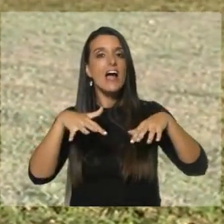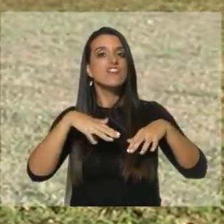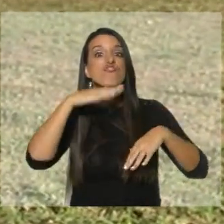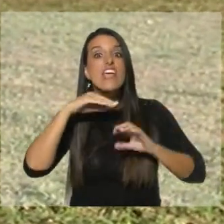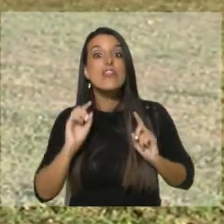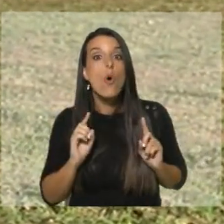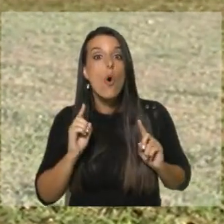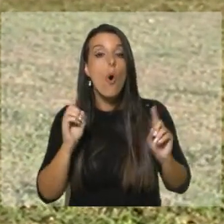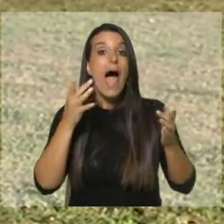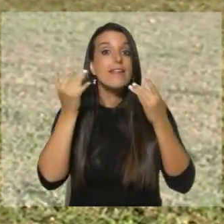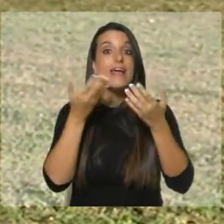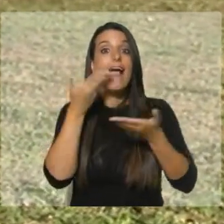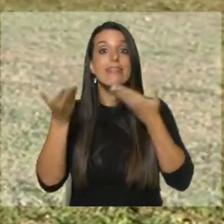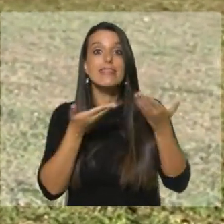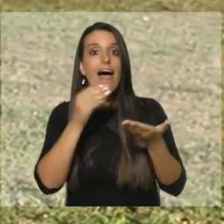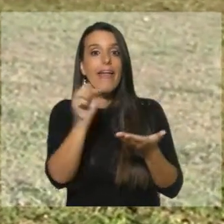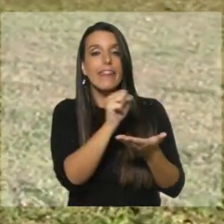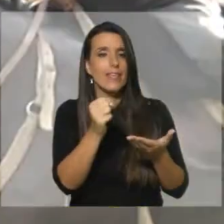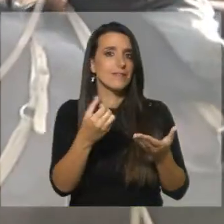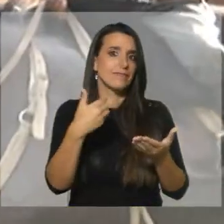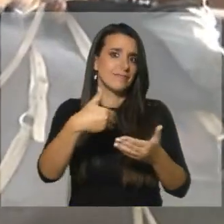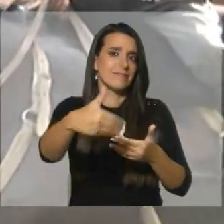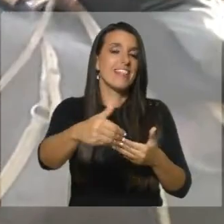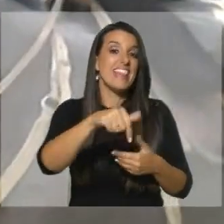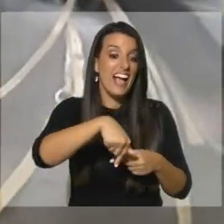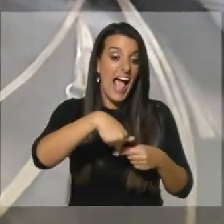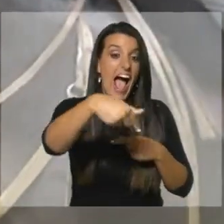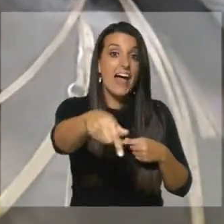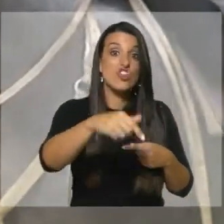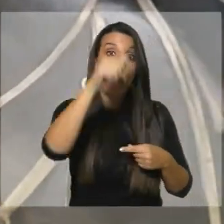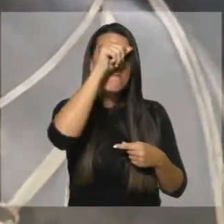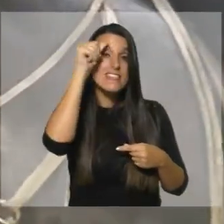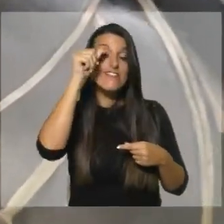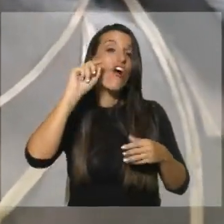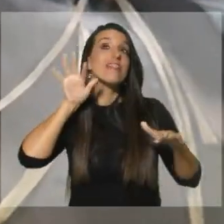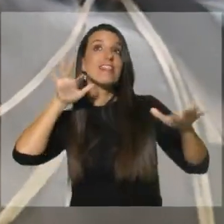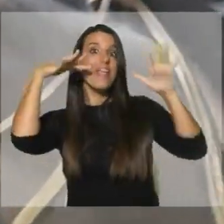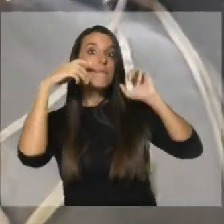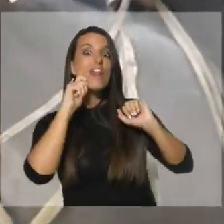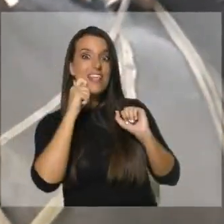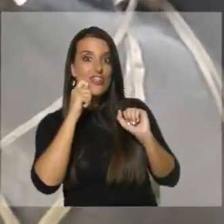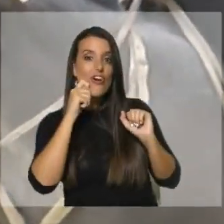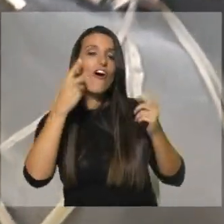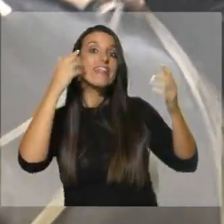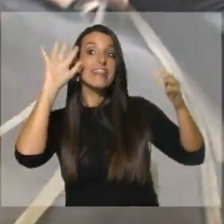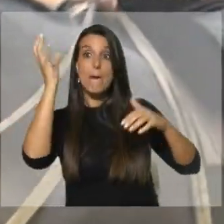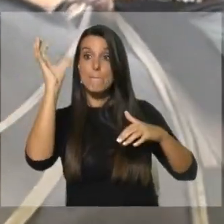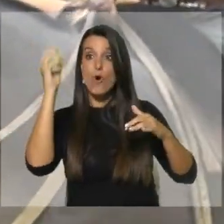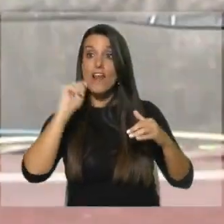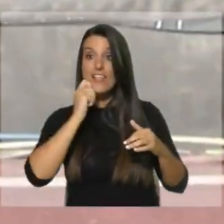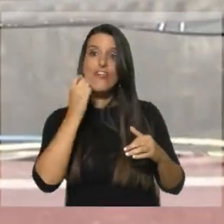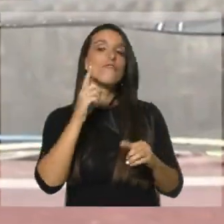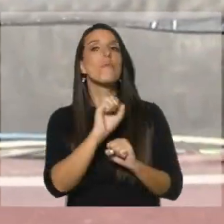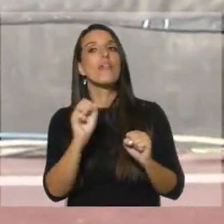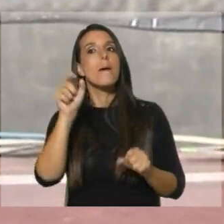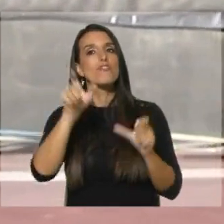grilla musical promete mucho y que de acá el domingo, como el tiempo va a estar bueno, la verdad que la promesa es que la gente se va a seguir arrimando